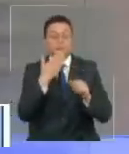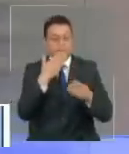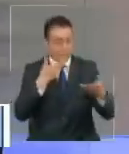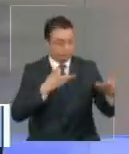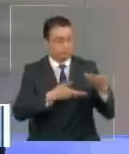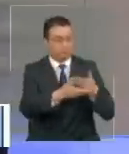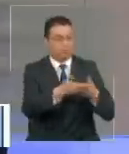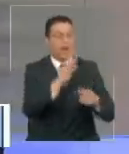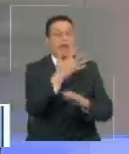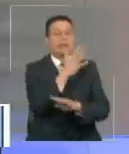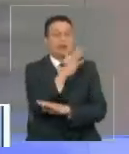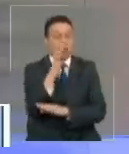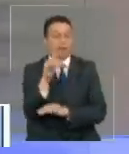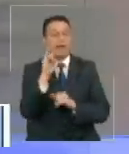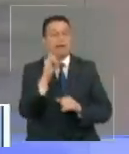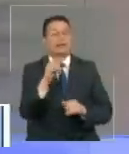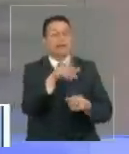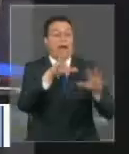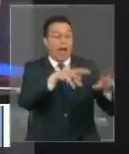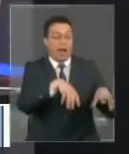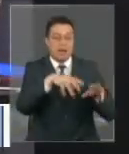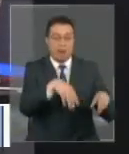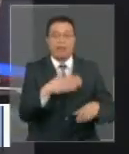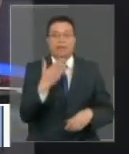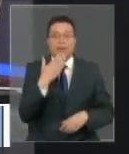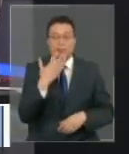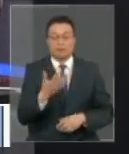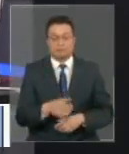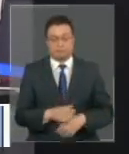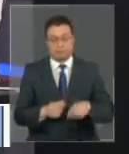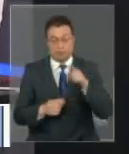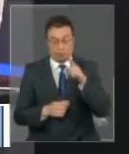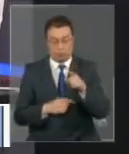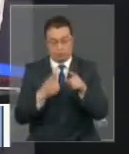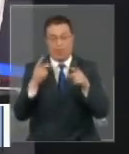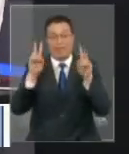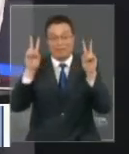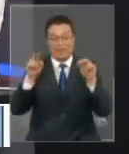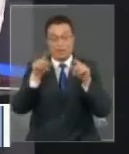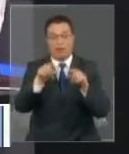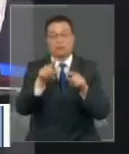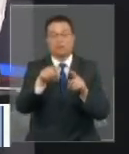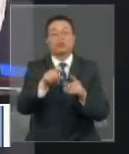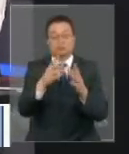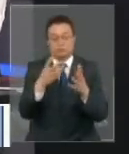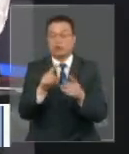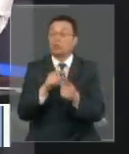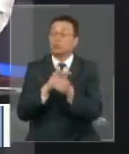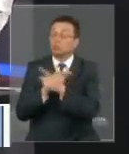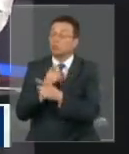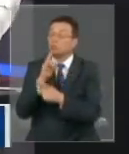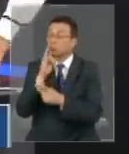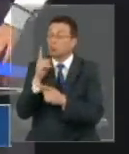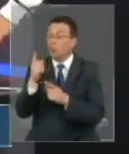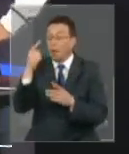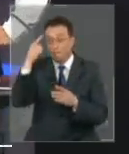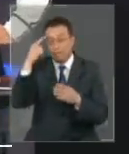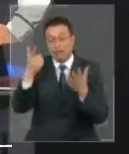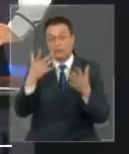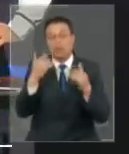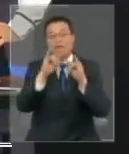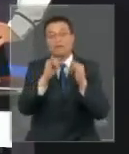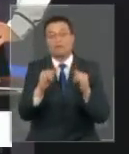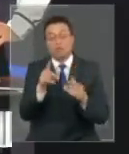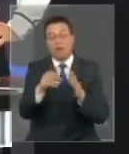la naturaleza y con todos los seres vivos. Pero, a ver, usted habla principalmente de maltrato animal. Y usted, Marcelo, ¿usted considera que la forma en cómo se